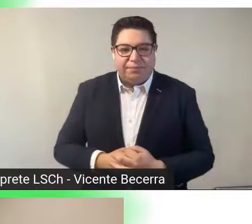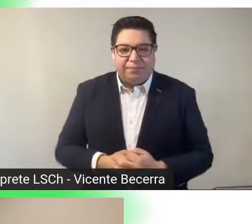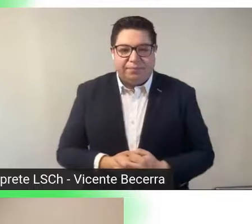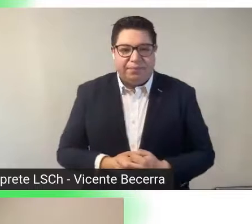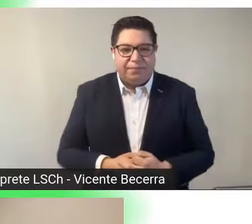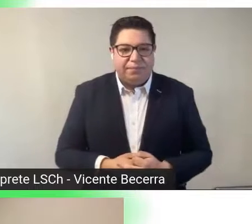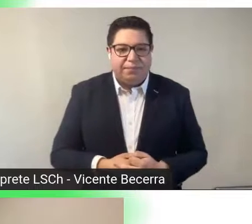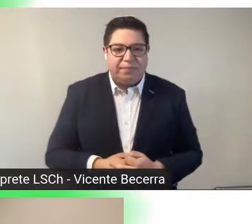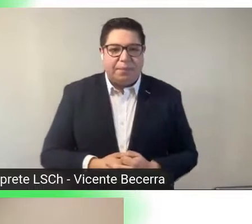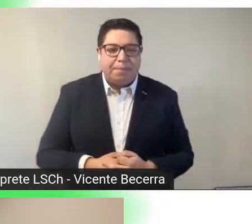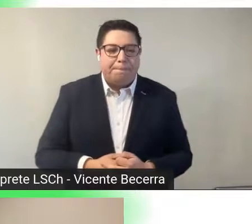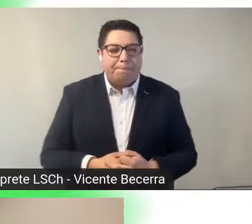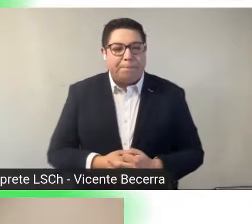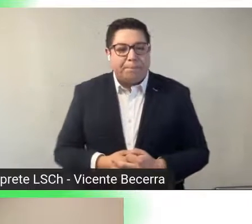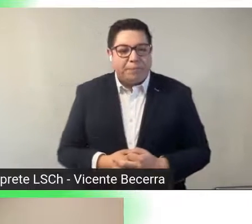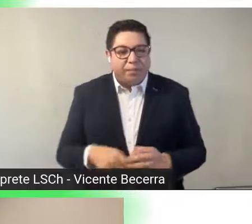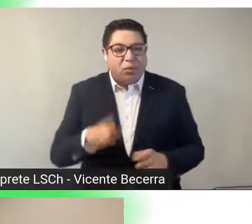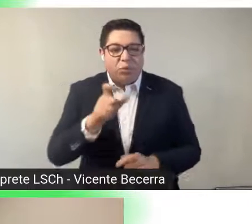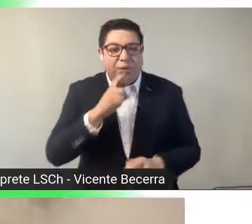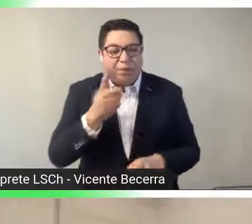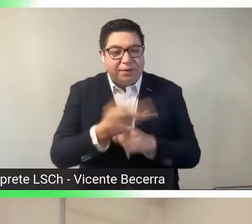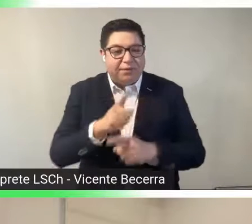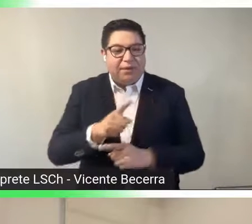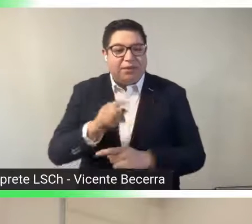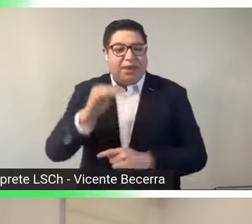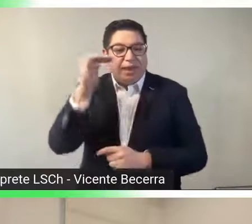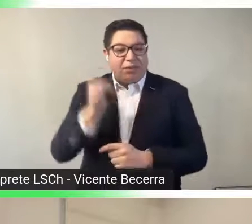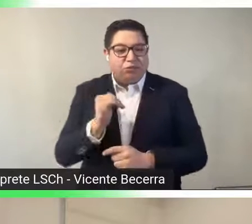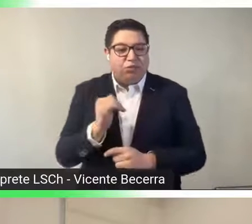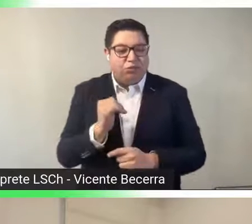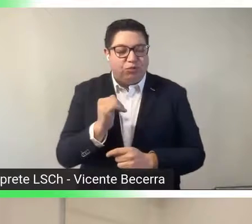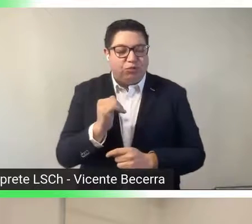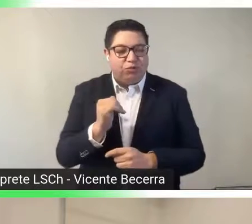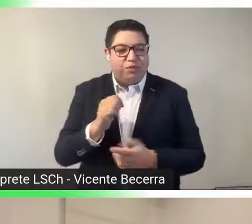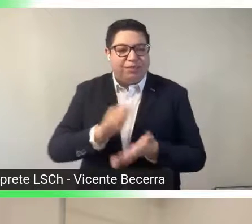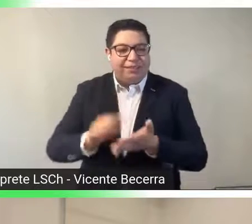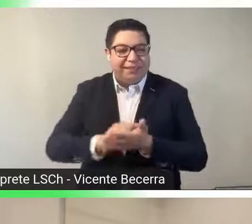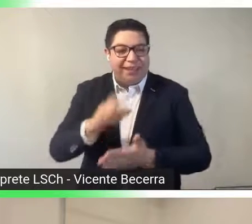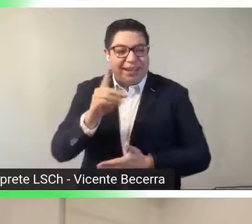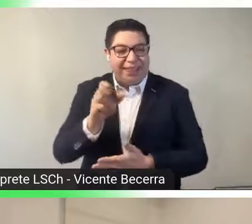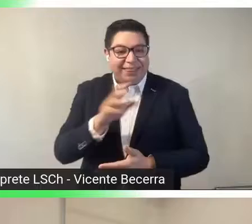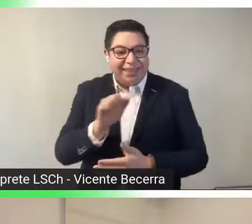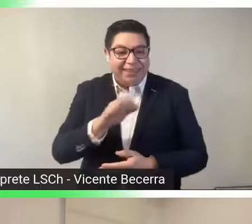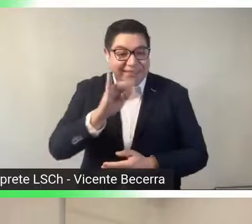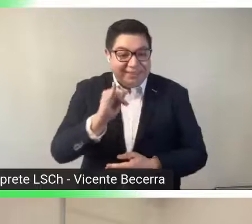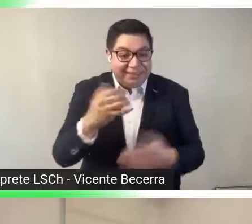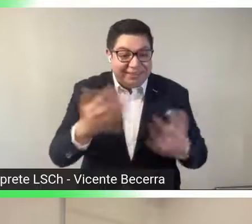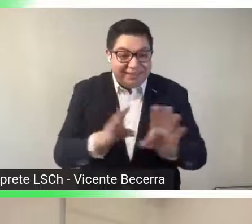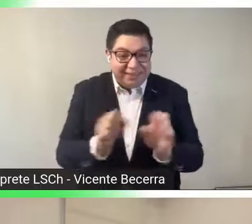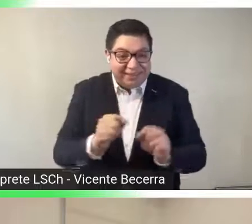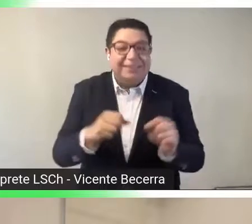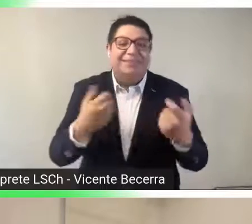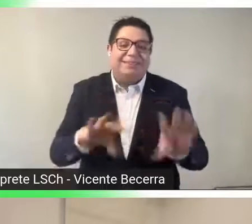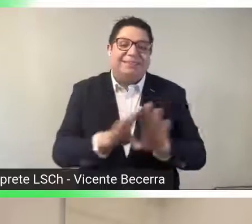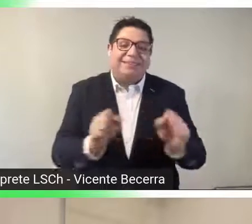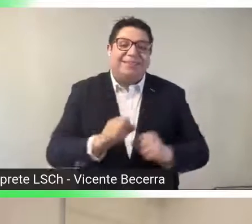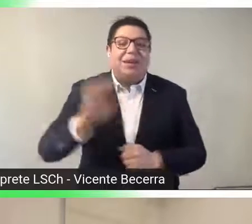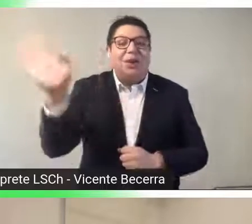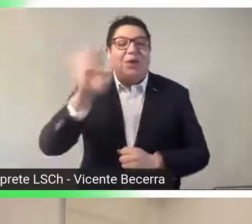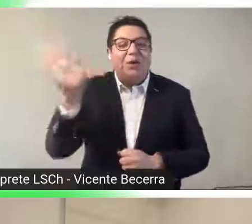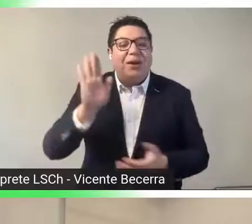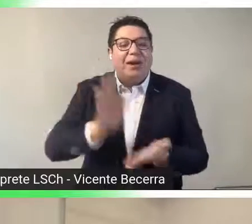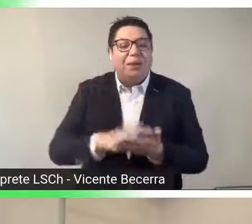gustaría sumar, creo que ya está con nosotros, la subsecretaria Daza. Subsecretaria, ¿estás por ahí? Sí, aquí está. Hola, ¿cómo